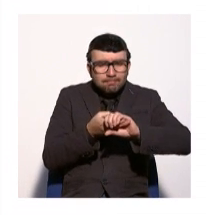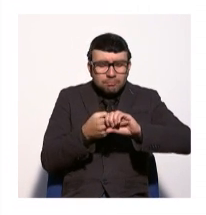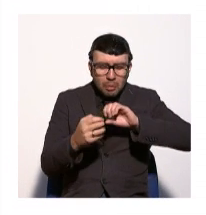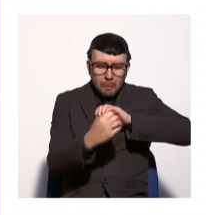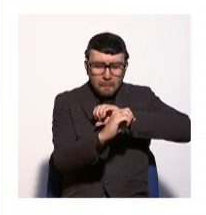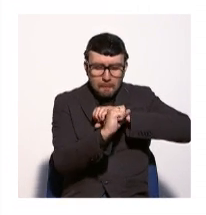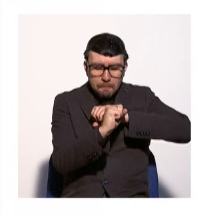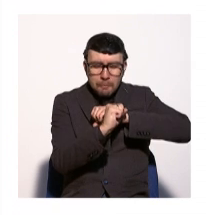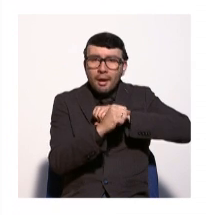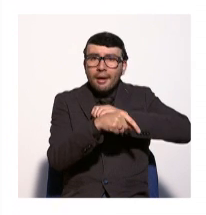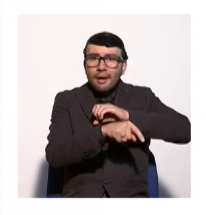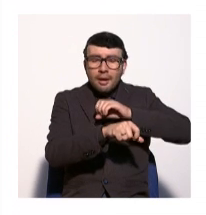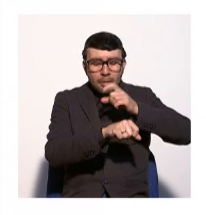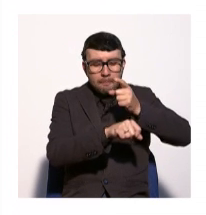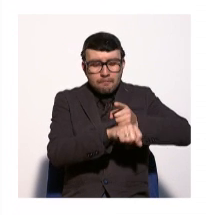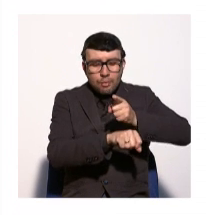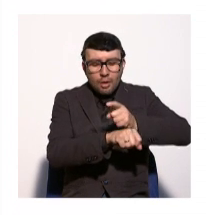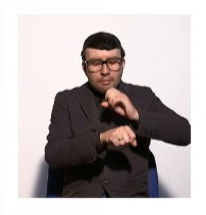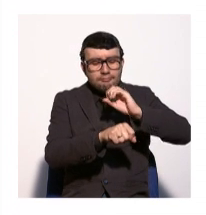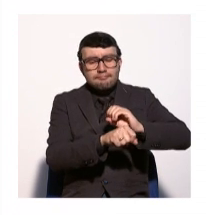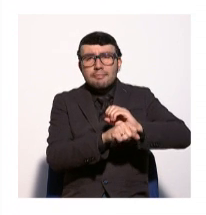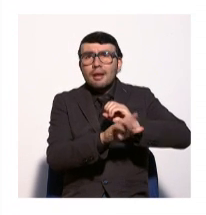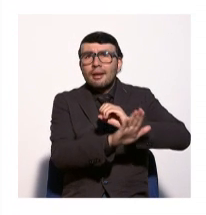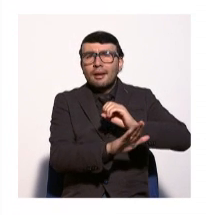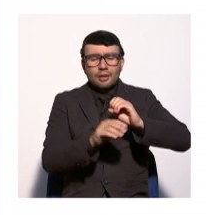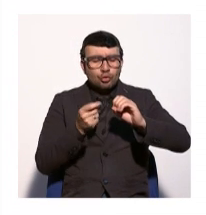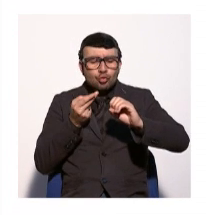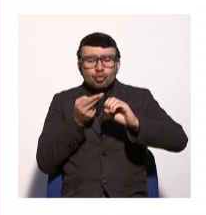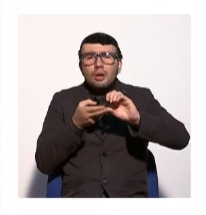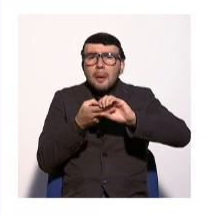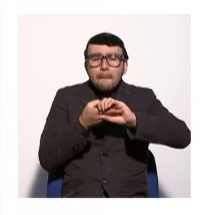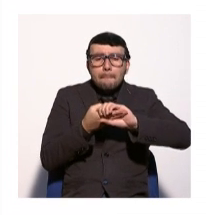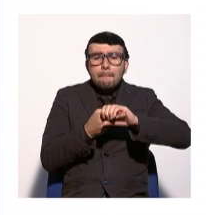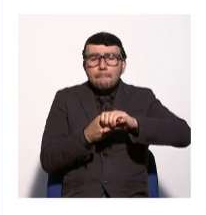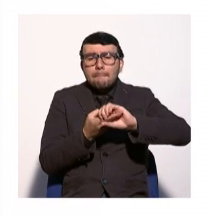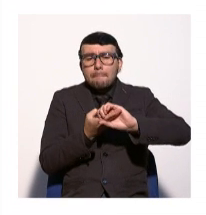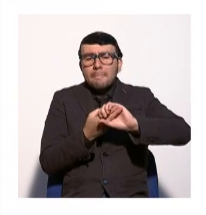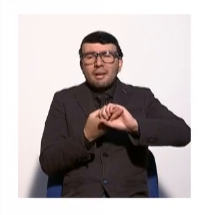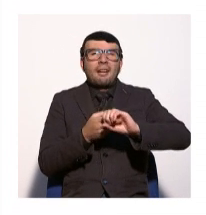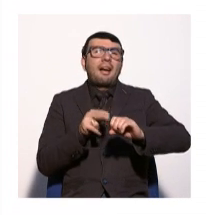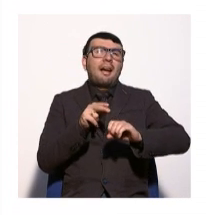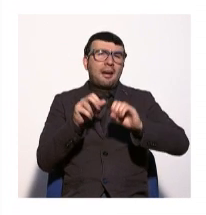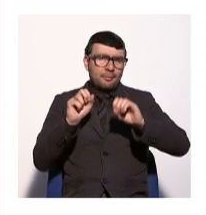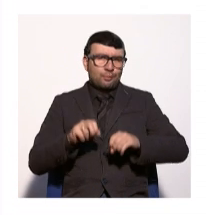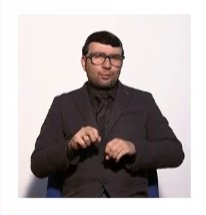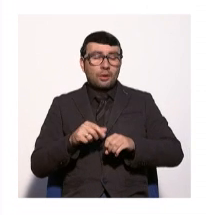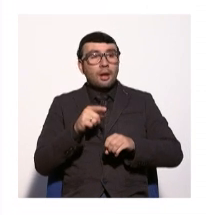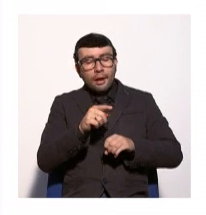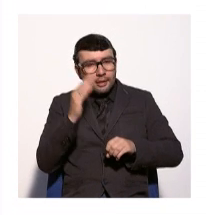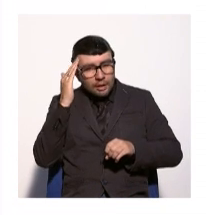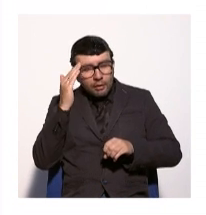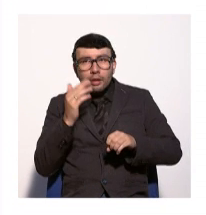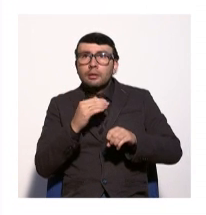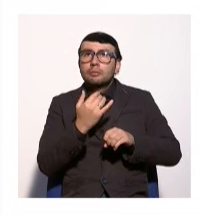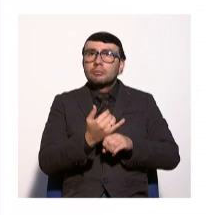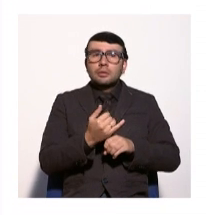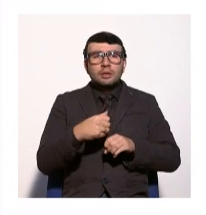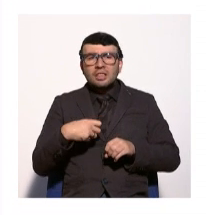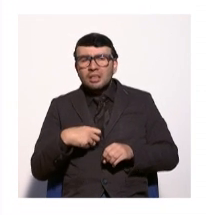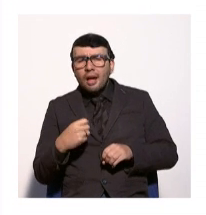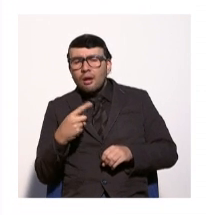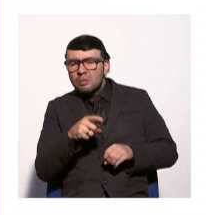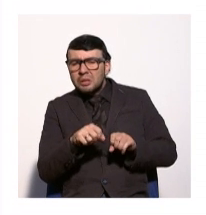de nada está separado del recto entonces con el tacto uno puede determinar si acá en la próstata hay alguna